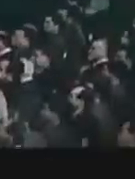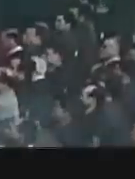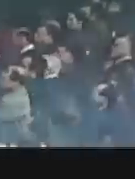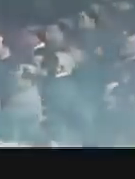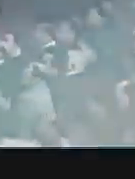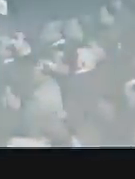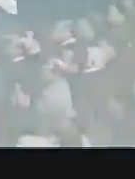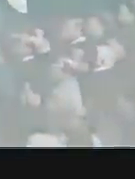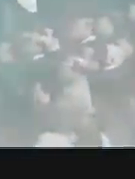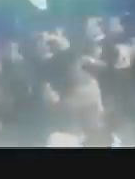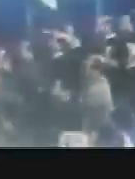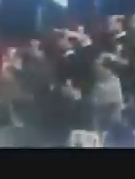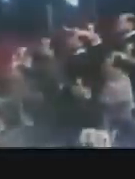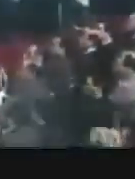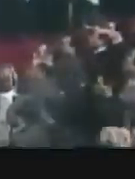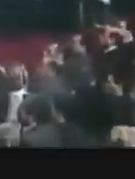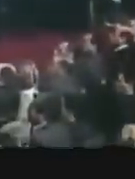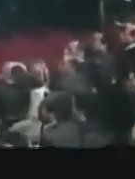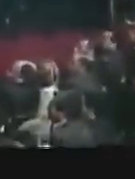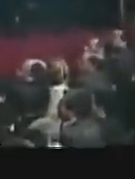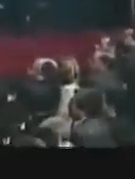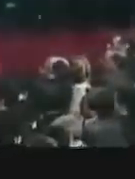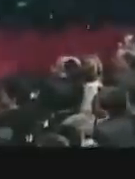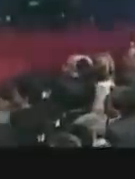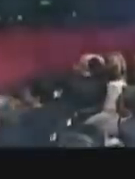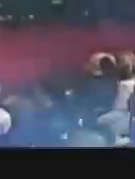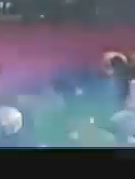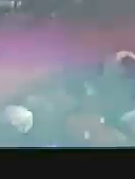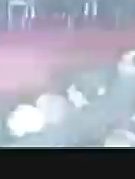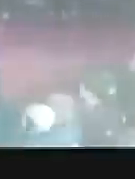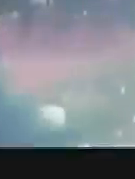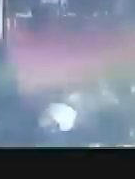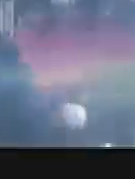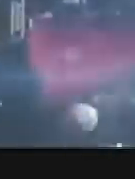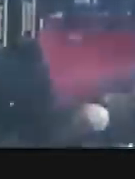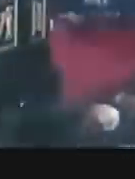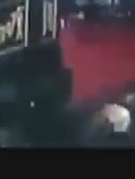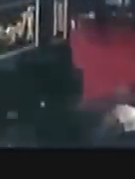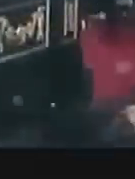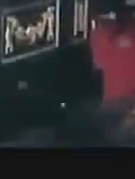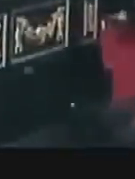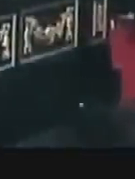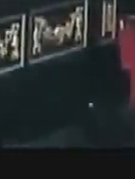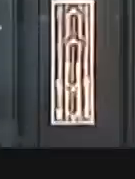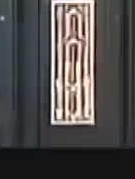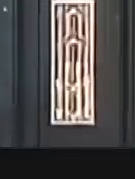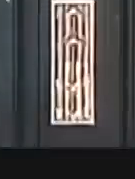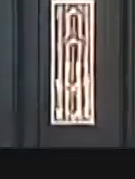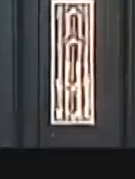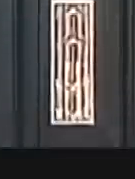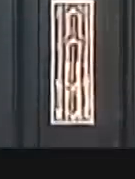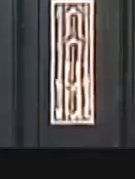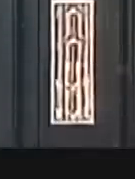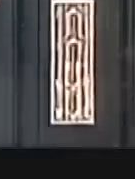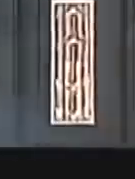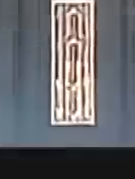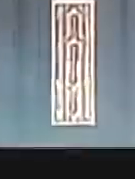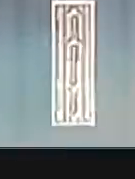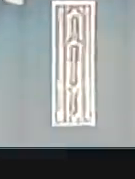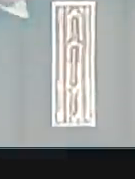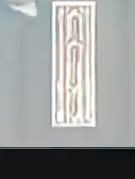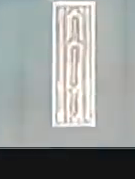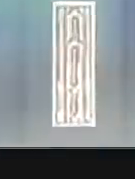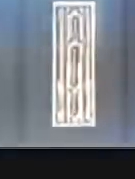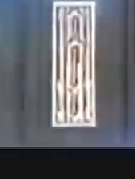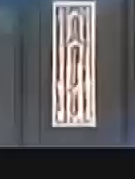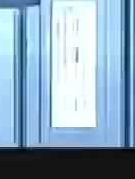Esa resurrección a la que yo me refería es un pueblo que recuperó la conciencia de sí mismo. Nosotros le vamos a dar cauce